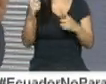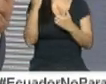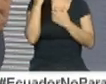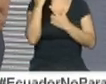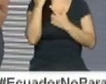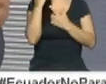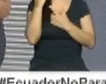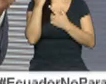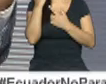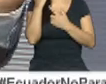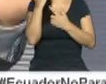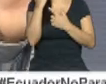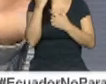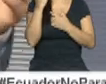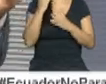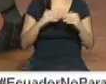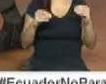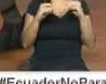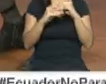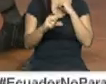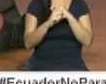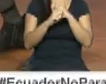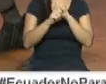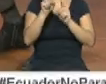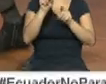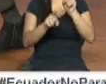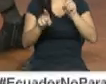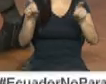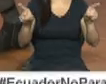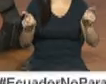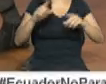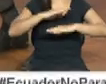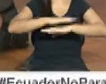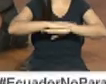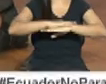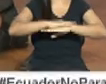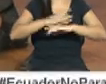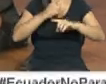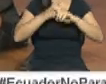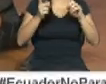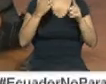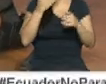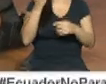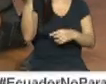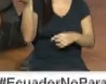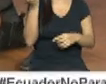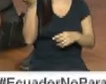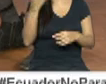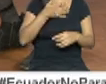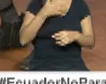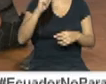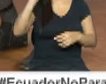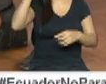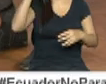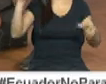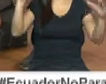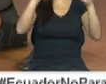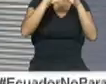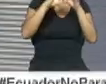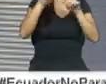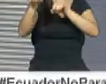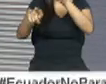servicio activo y, por supuesto, algunos en servicio pasivo? Su relación con el gobierno nacional cuando, por